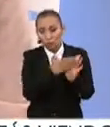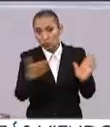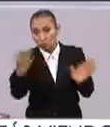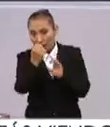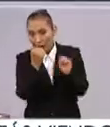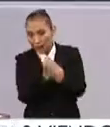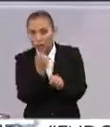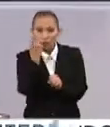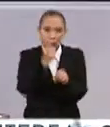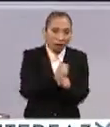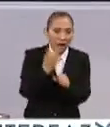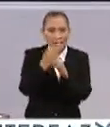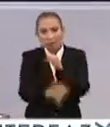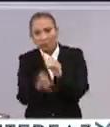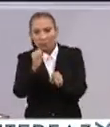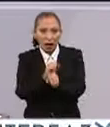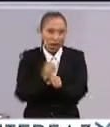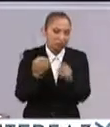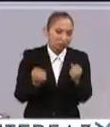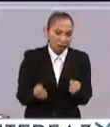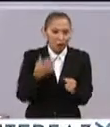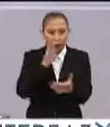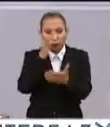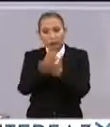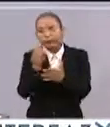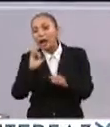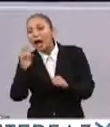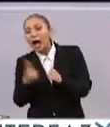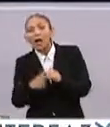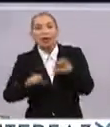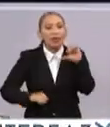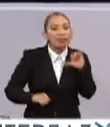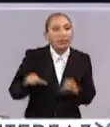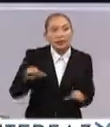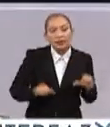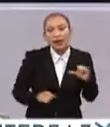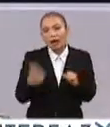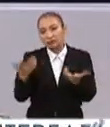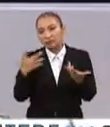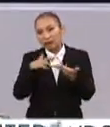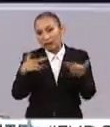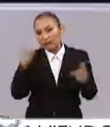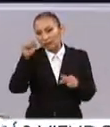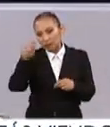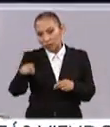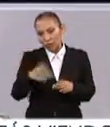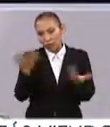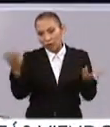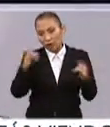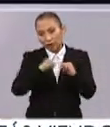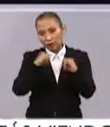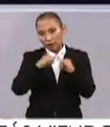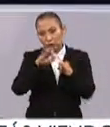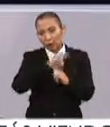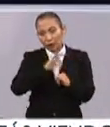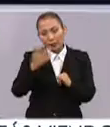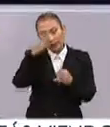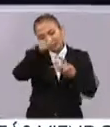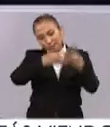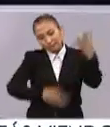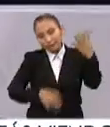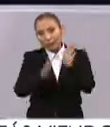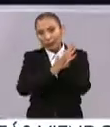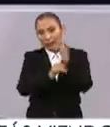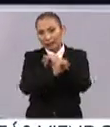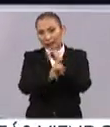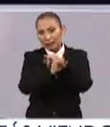el año, cada semana, fines de semana, seguramente podrán encontrar aspectos o actividades relacionadas con esto y que seguramente podrán consultar sin ningún problema